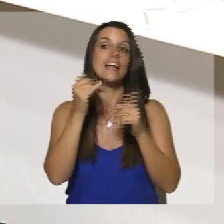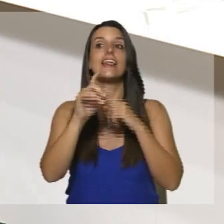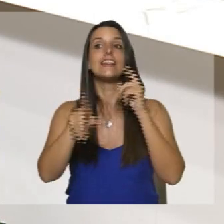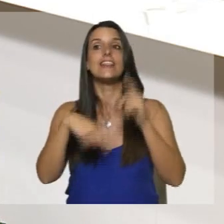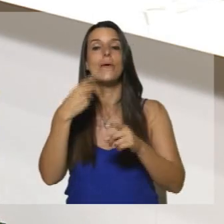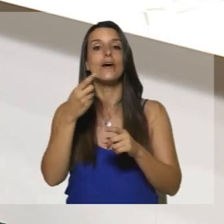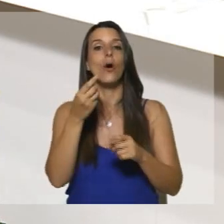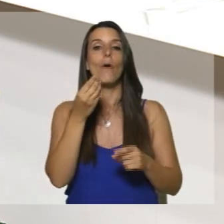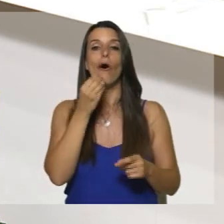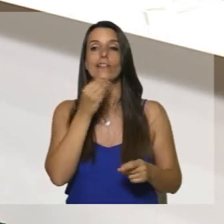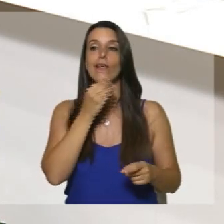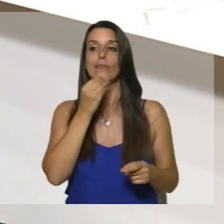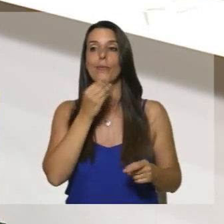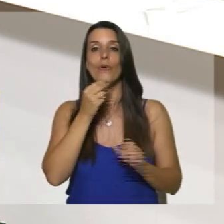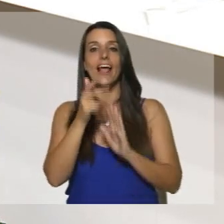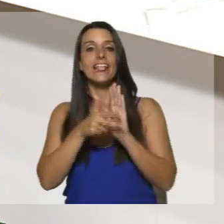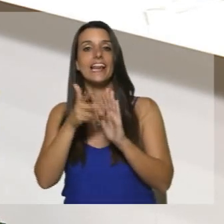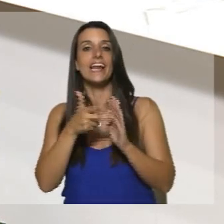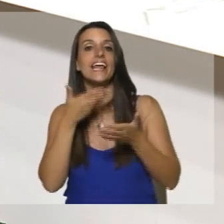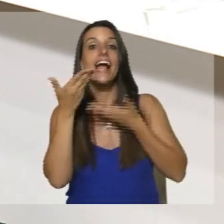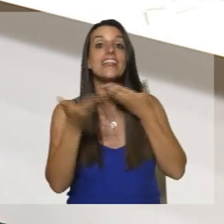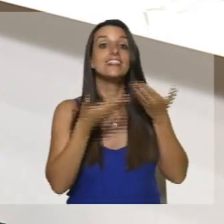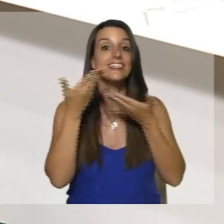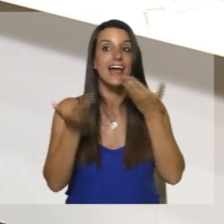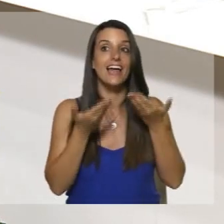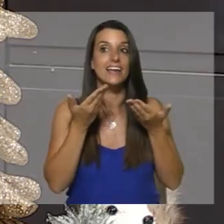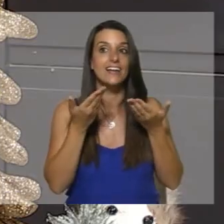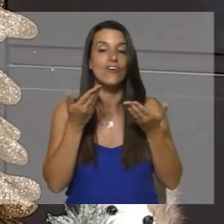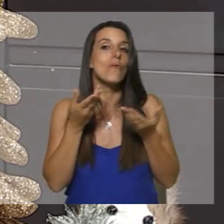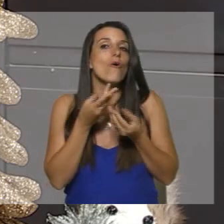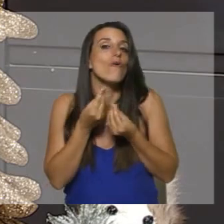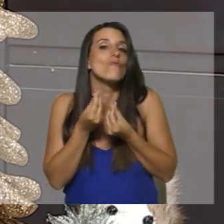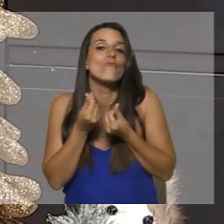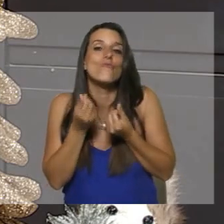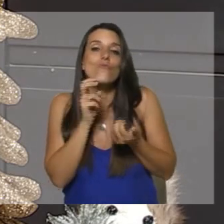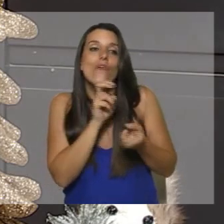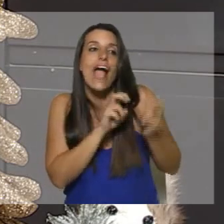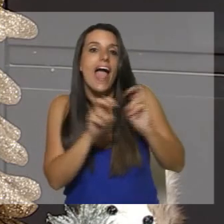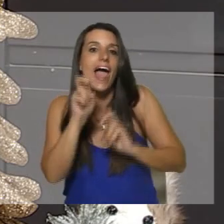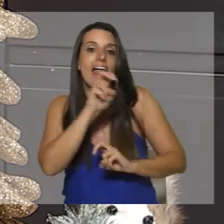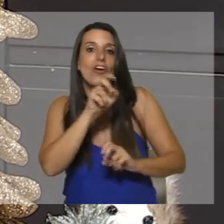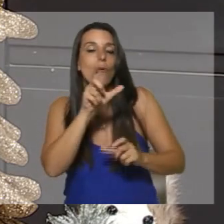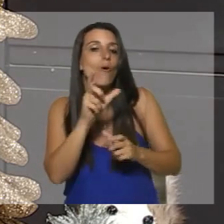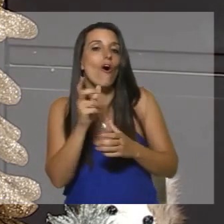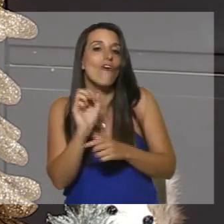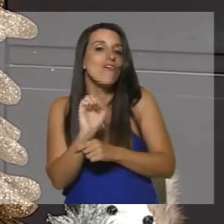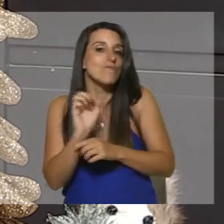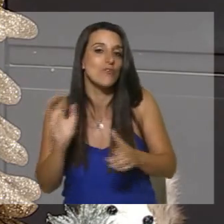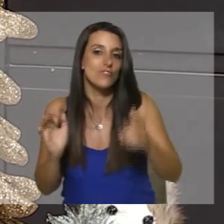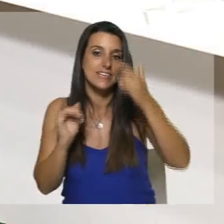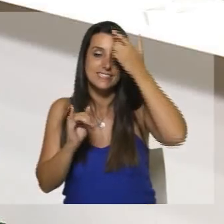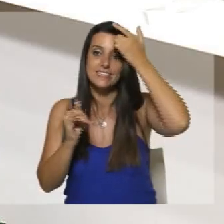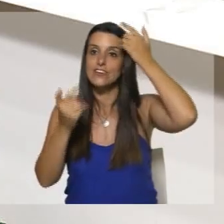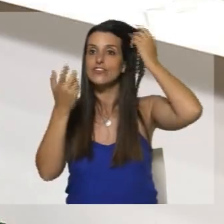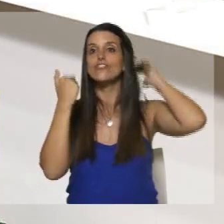de incógnito y van a los metros, a los subtes, a tocar para buscar esa esencia que se encuentra en lo popular, en lo que la gente pero transmite. Yo llegué